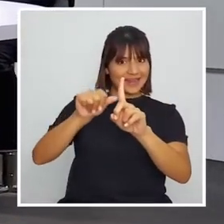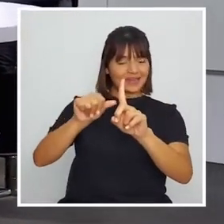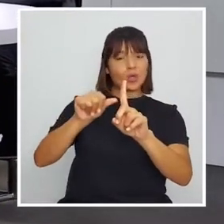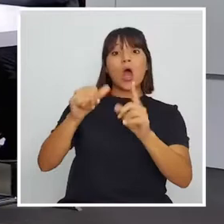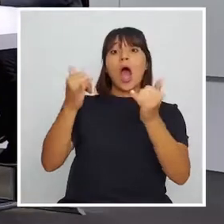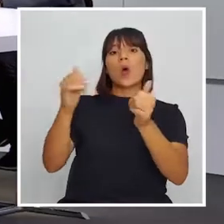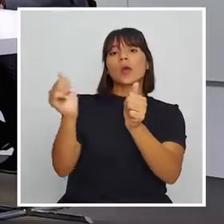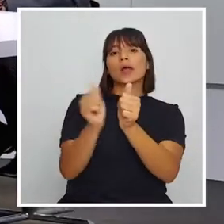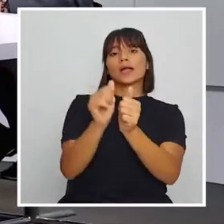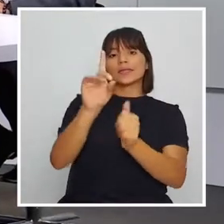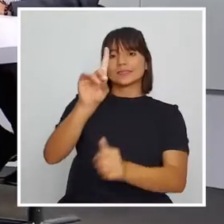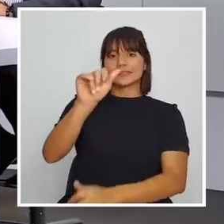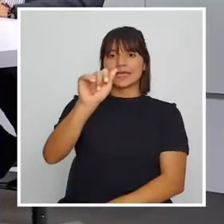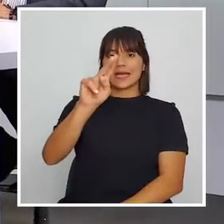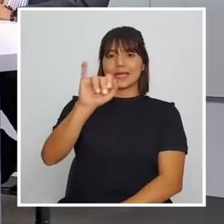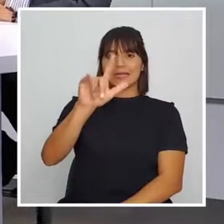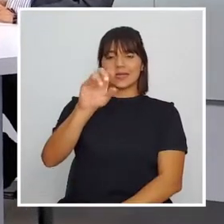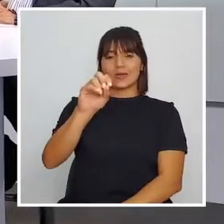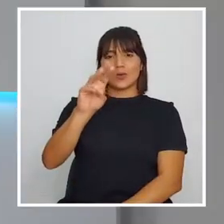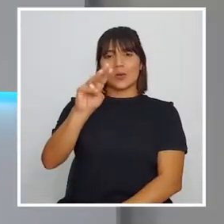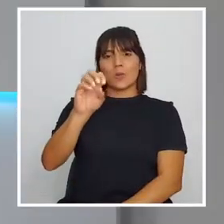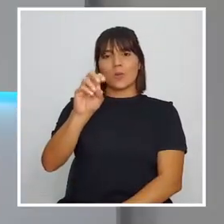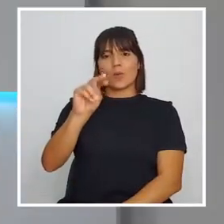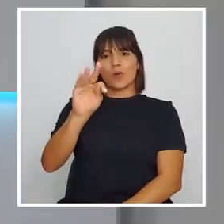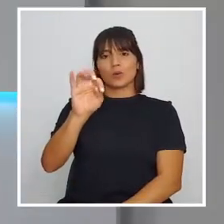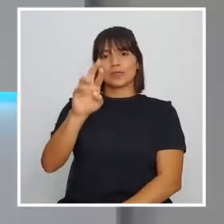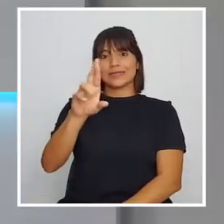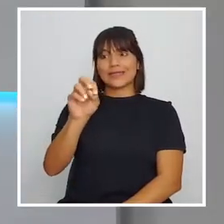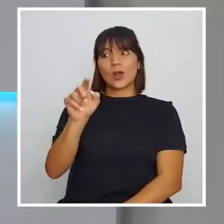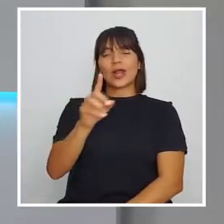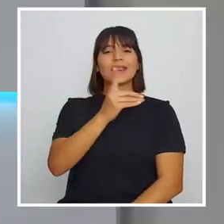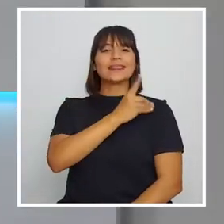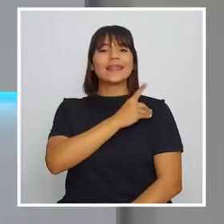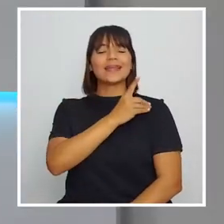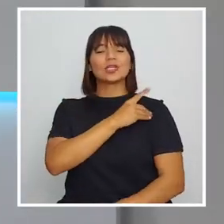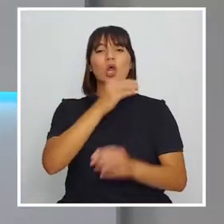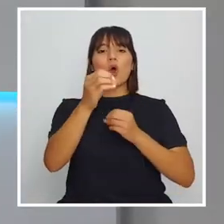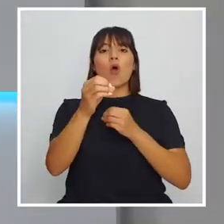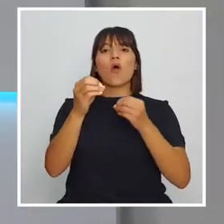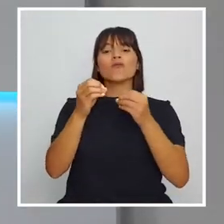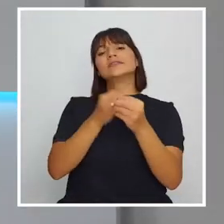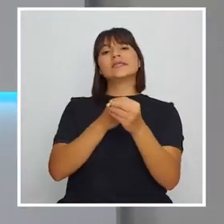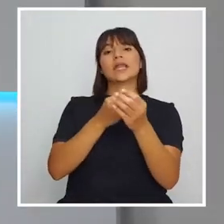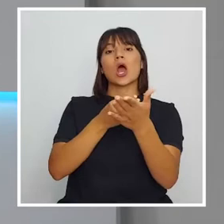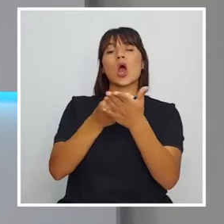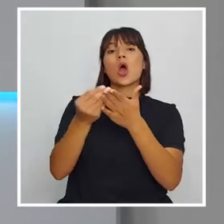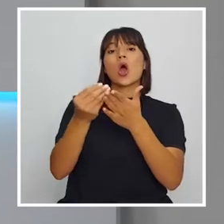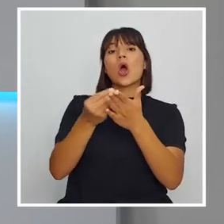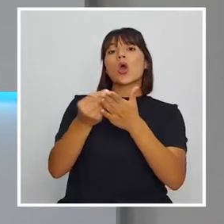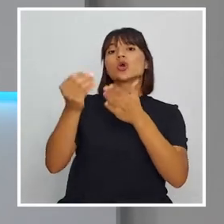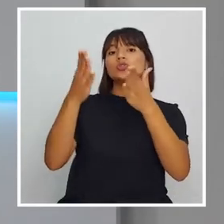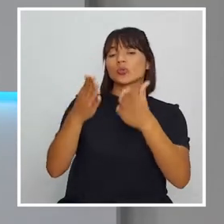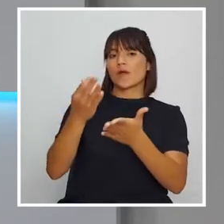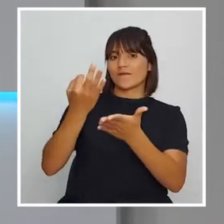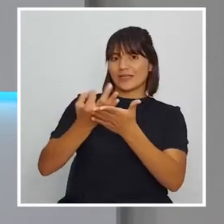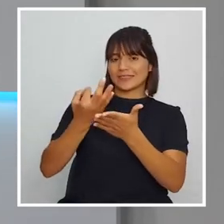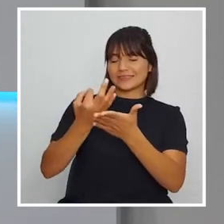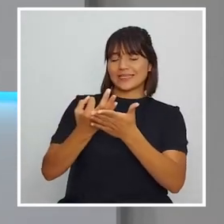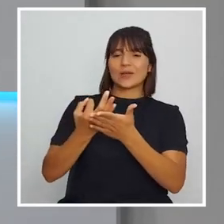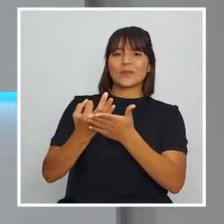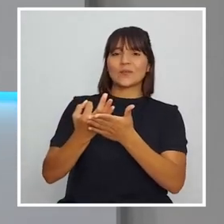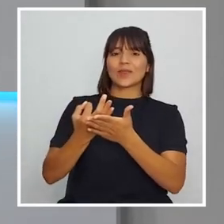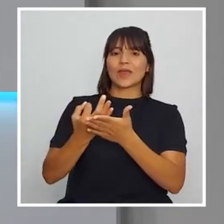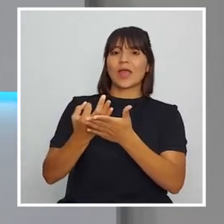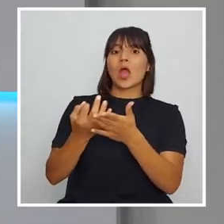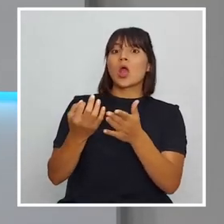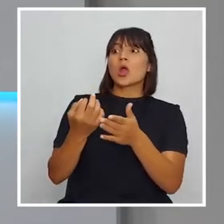con don Danilo Montero, él es el director de la Oficina del Consumidor Financiero, con